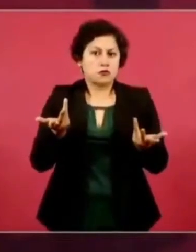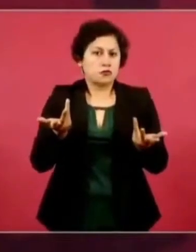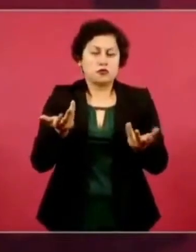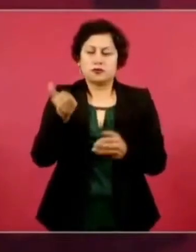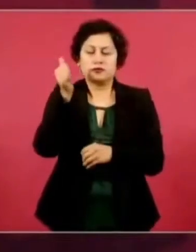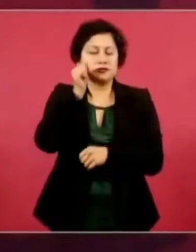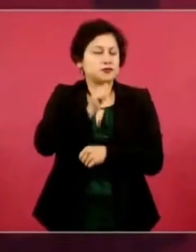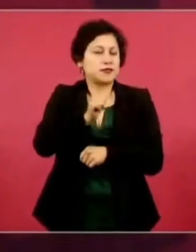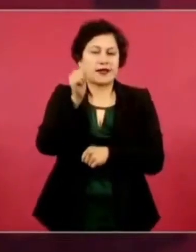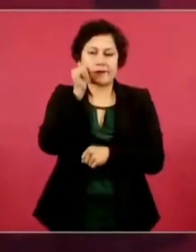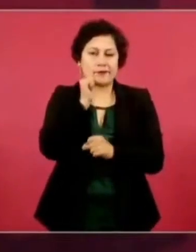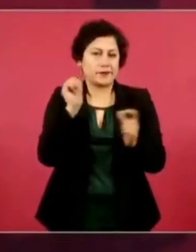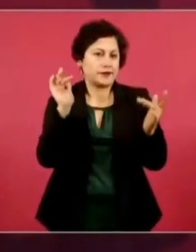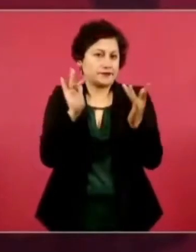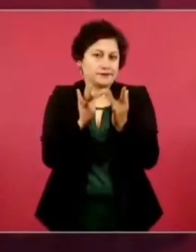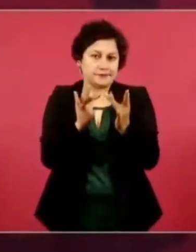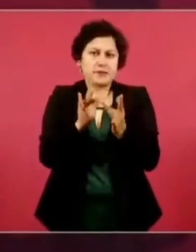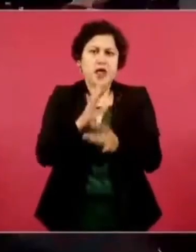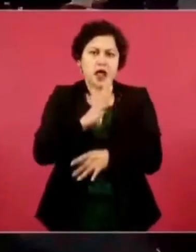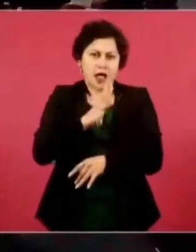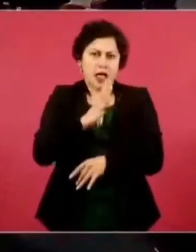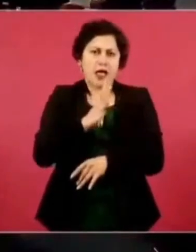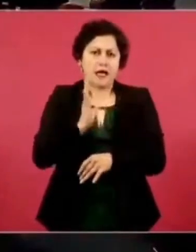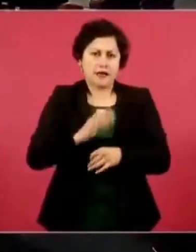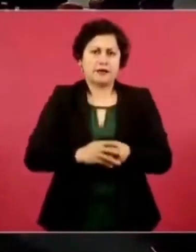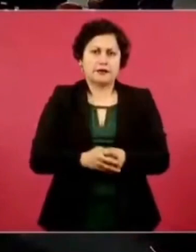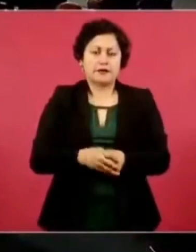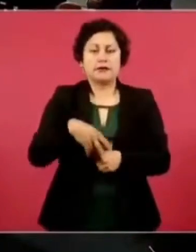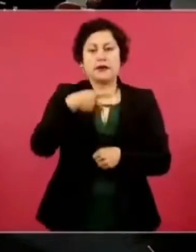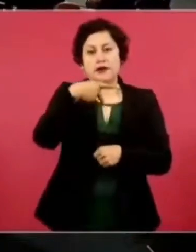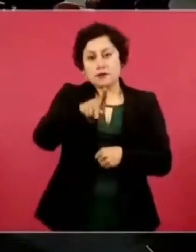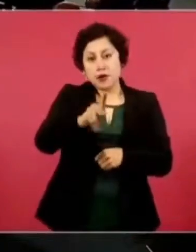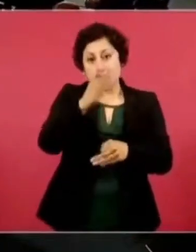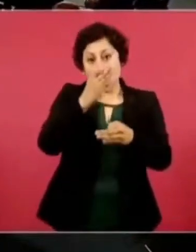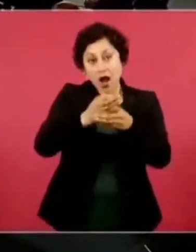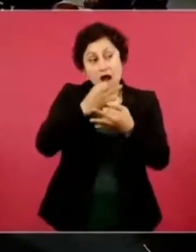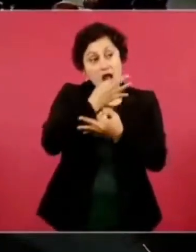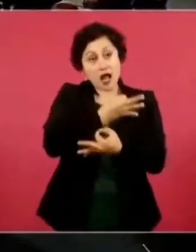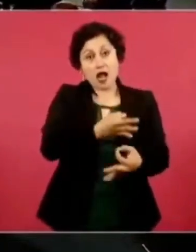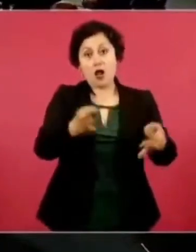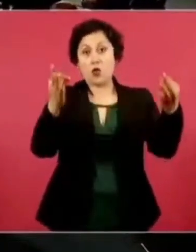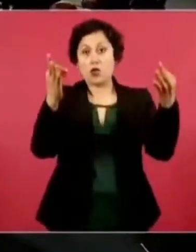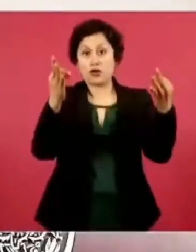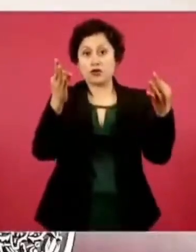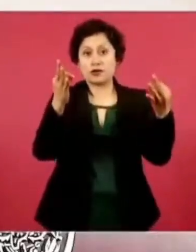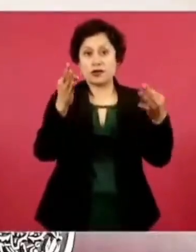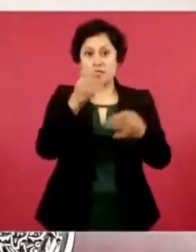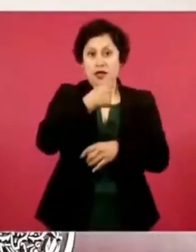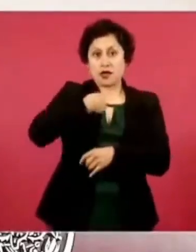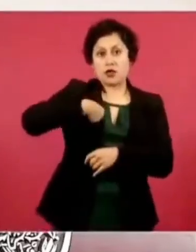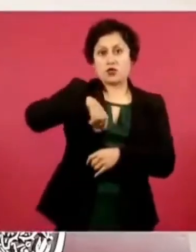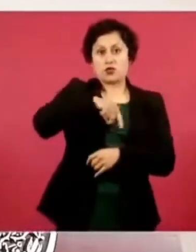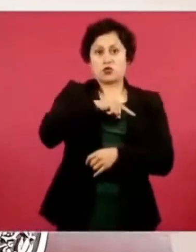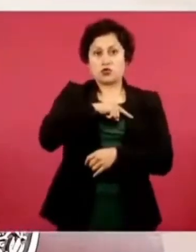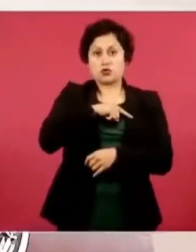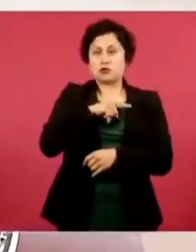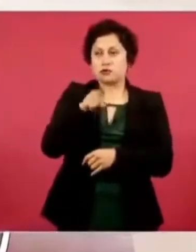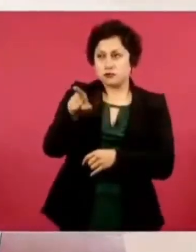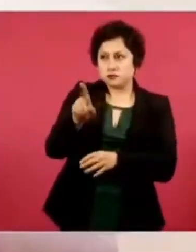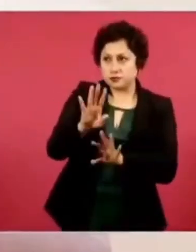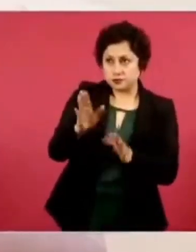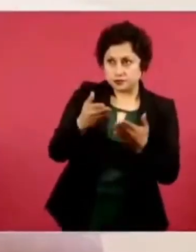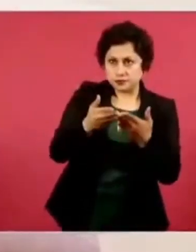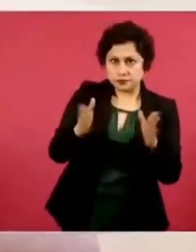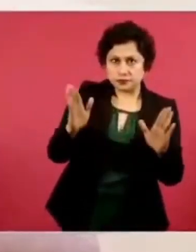alguna comunicación, pero que se sepa que nosotros Están en disposición. sí, y no ocultamos nada,